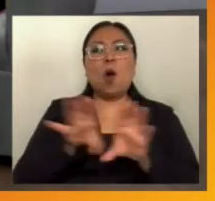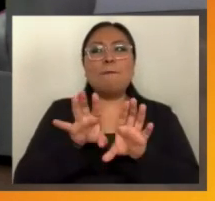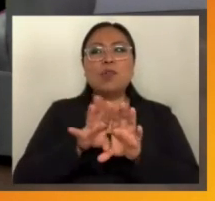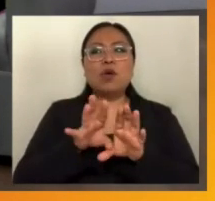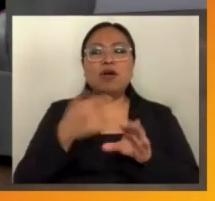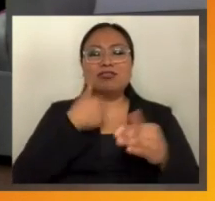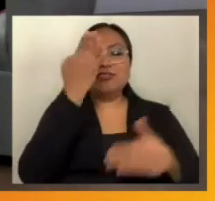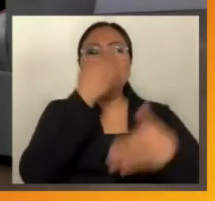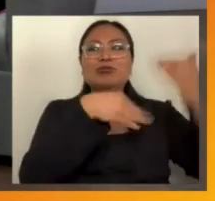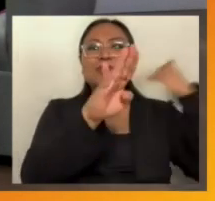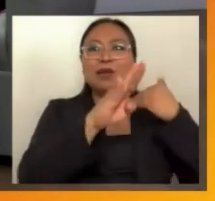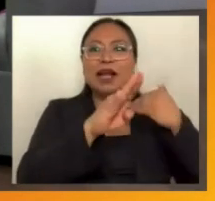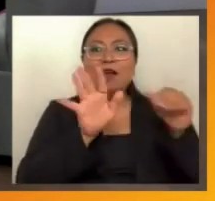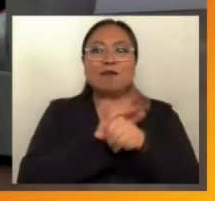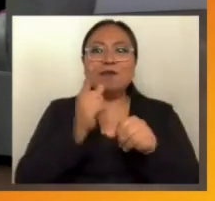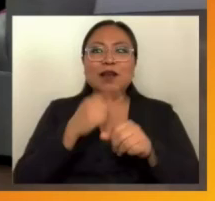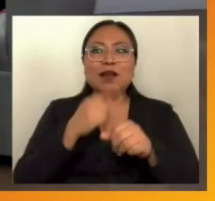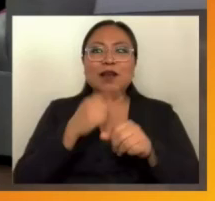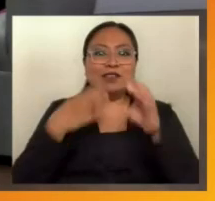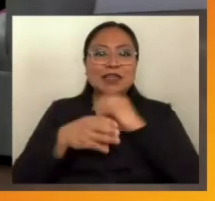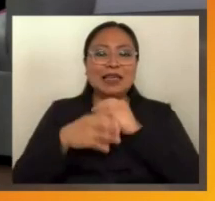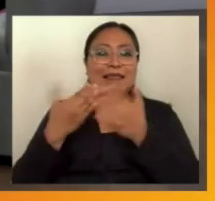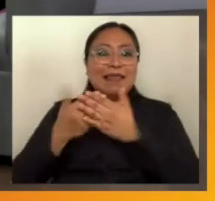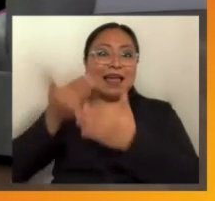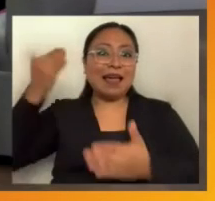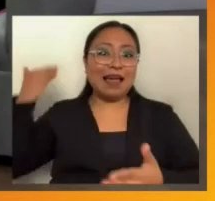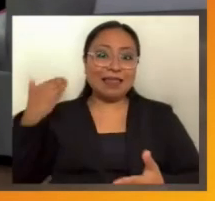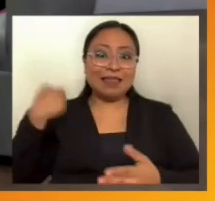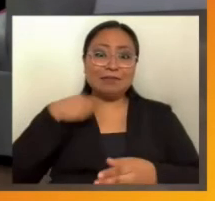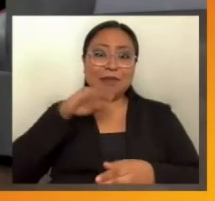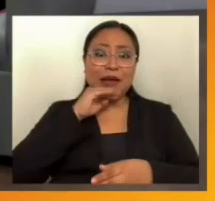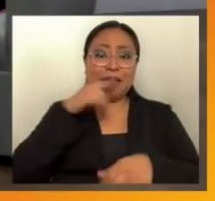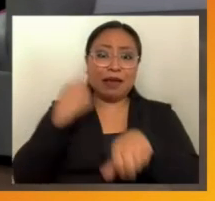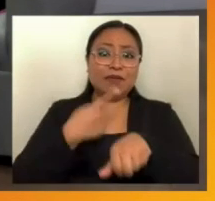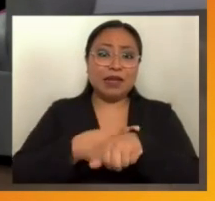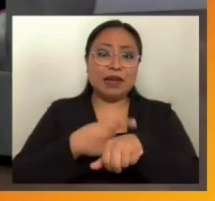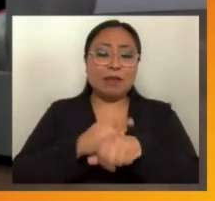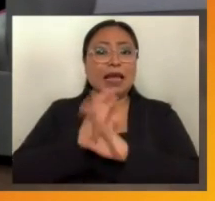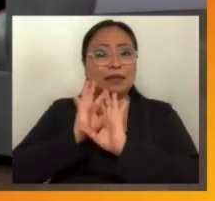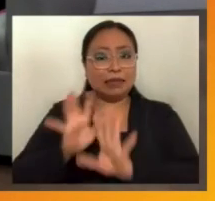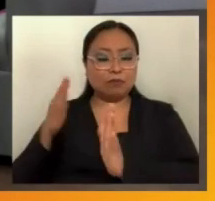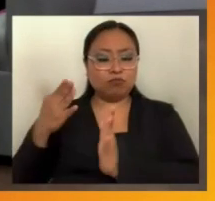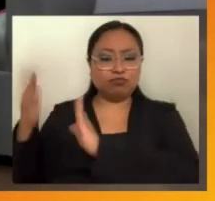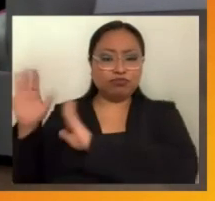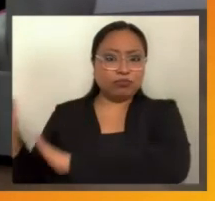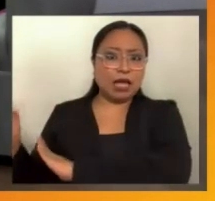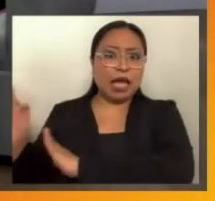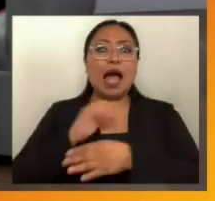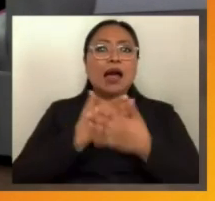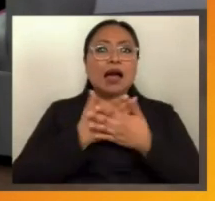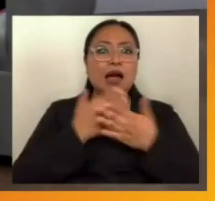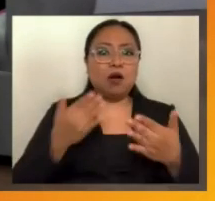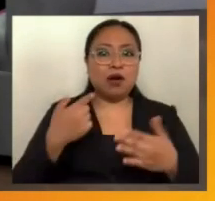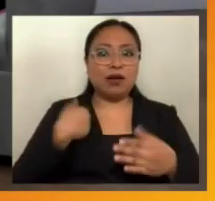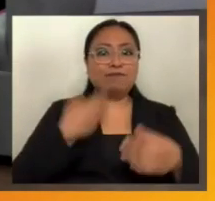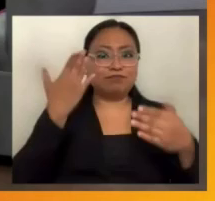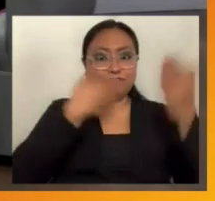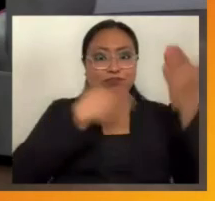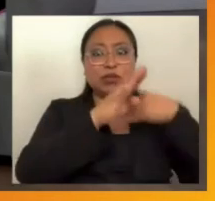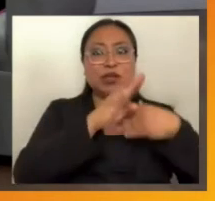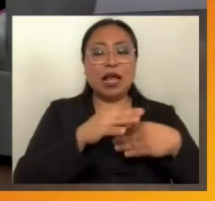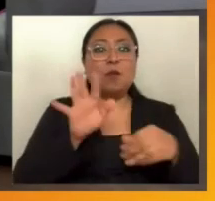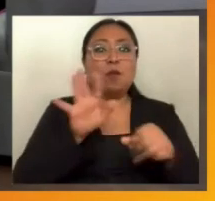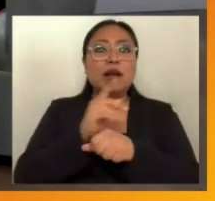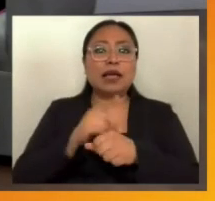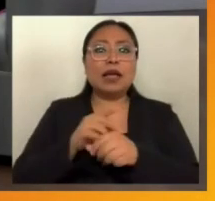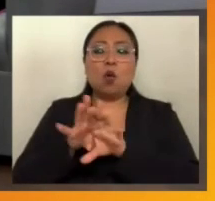pasó mi mamá, estamos aquí, vivas las dos. Y yo, todo esto que dices que ves de mí, se lo debo nada más y nada menos que a mi mamá, a nadie